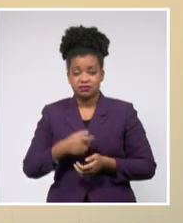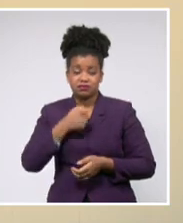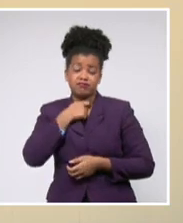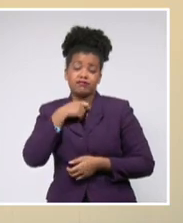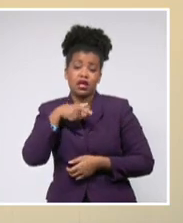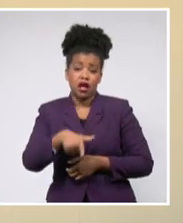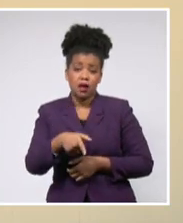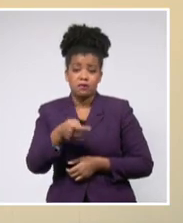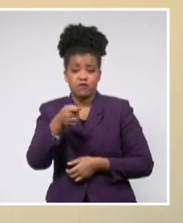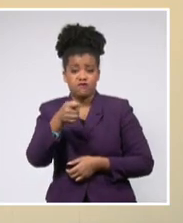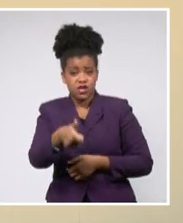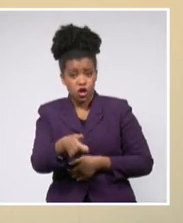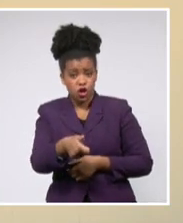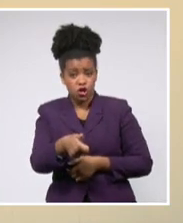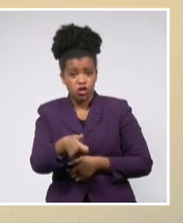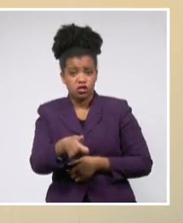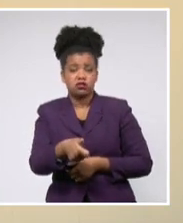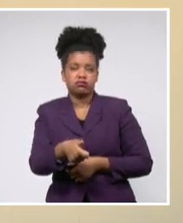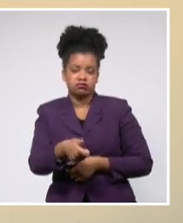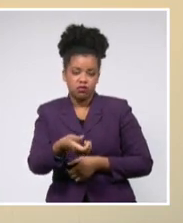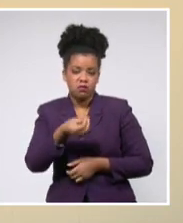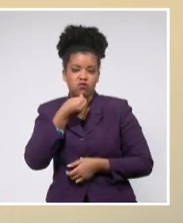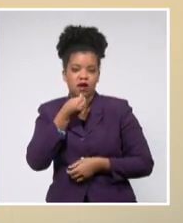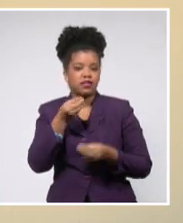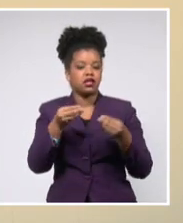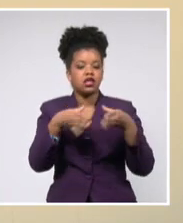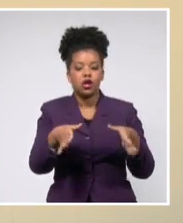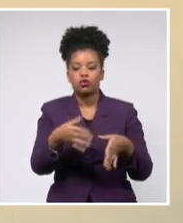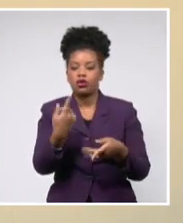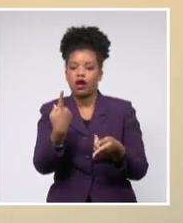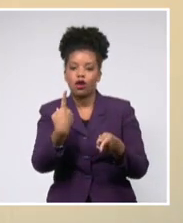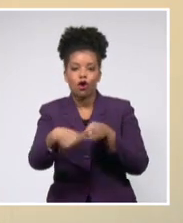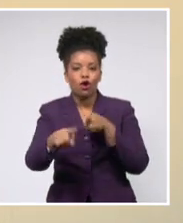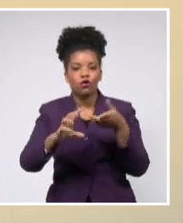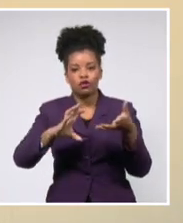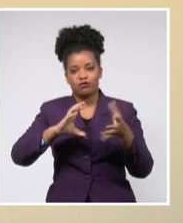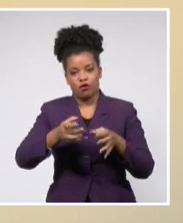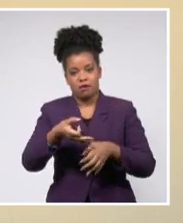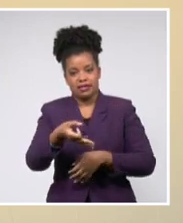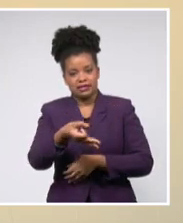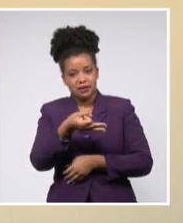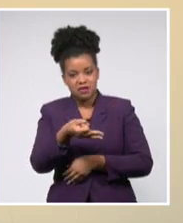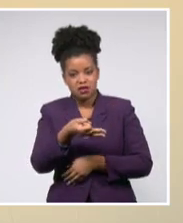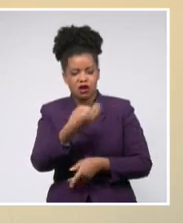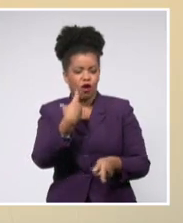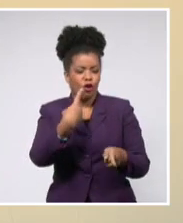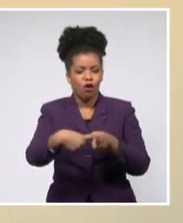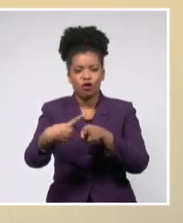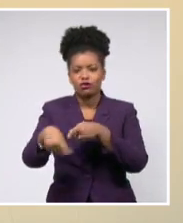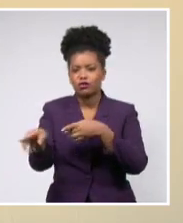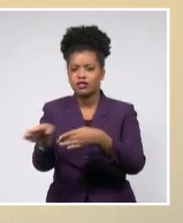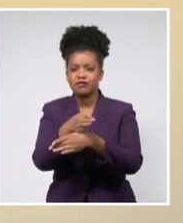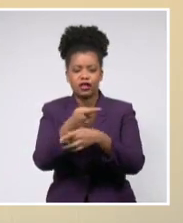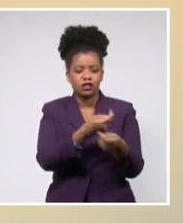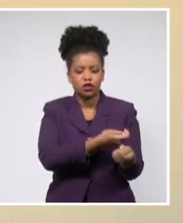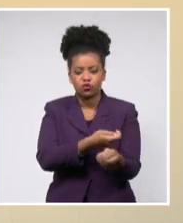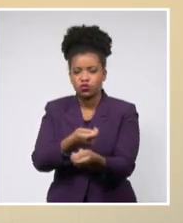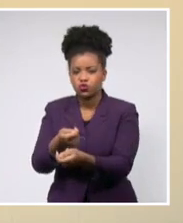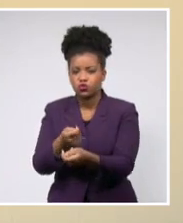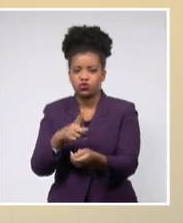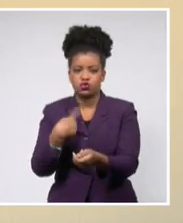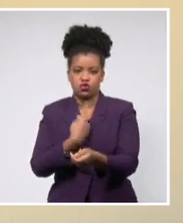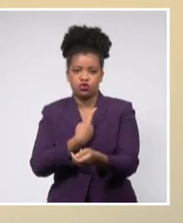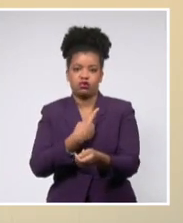rizobium. El rizobium permite, estimula la germinación en la semilla. Está también el Cefer, que es un fertilizante foliar líquido